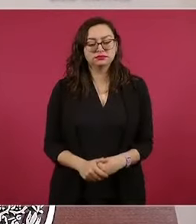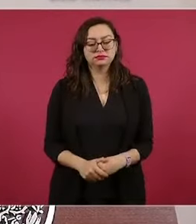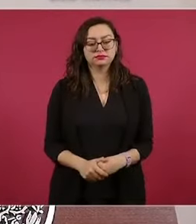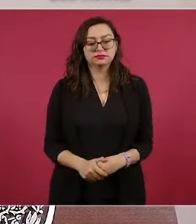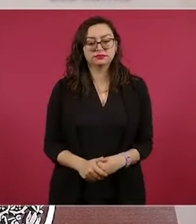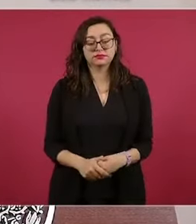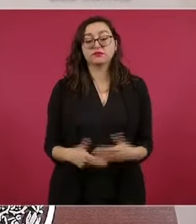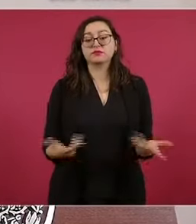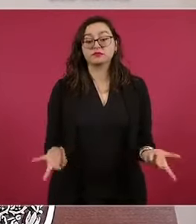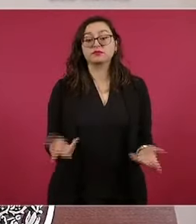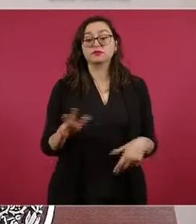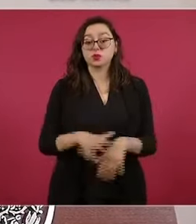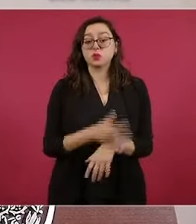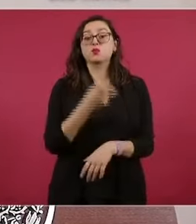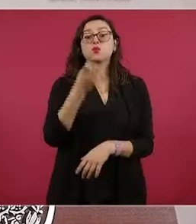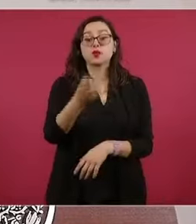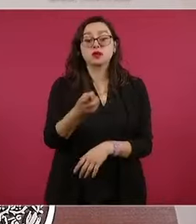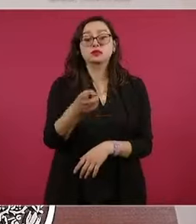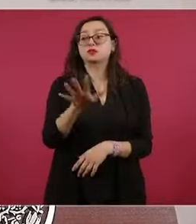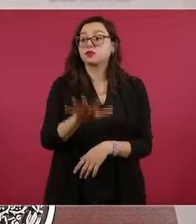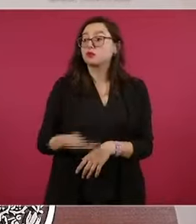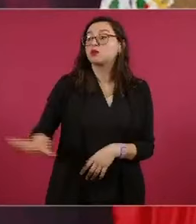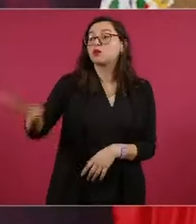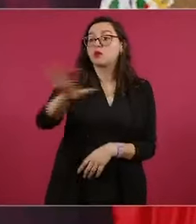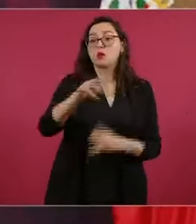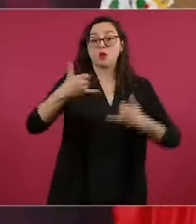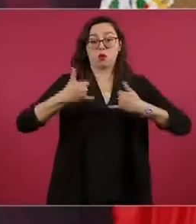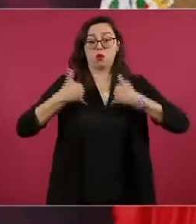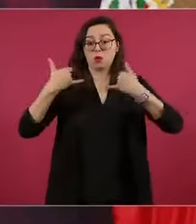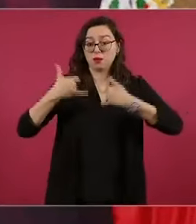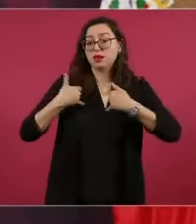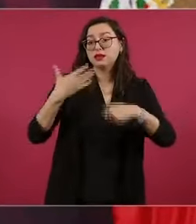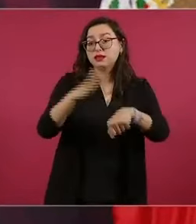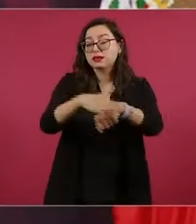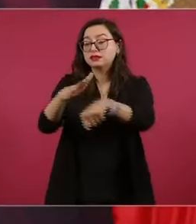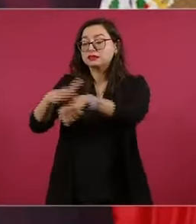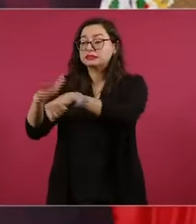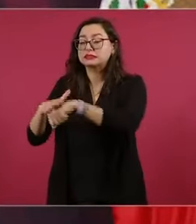Por eso les digo a los jóvenes que es muy importante